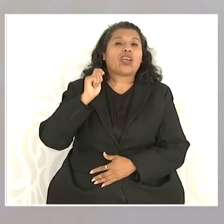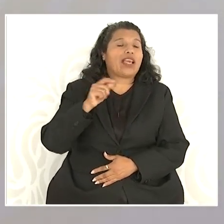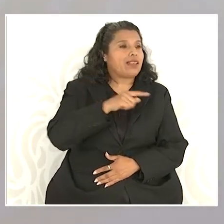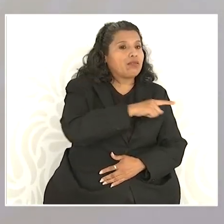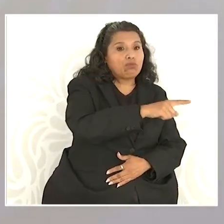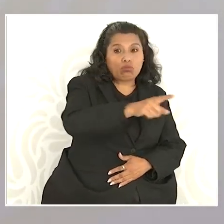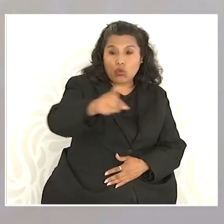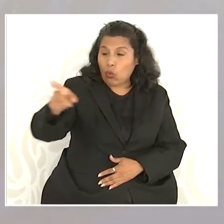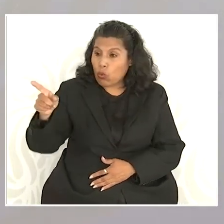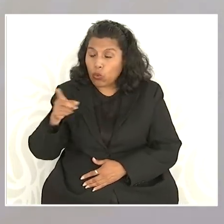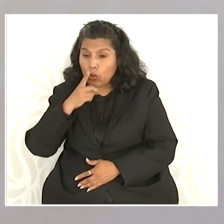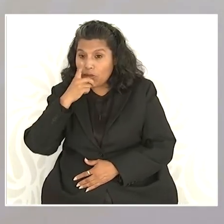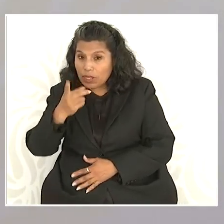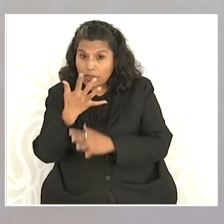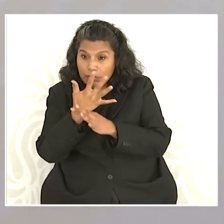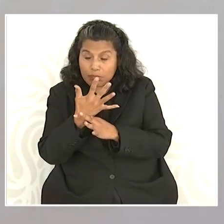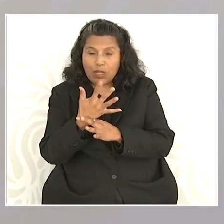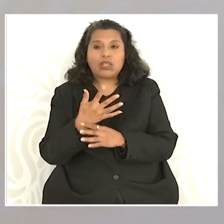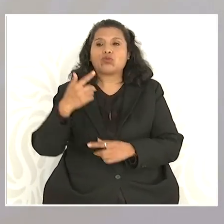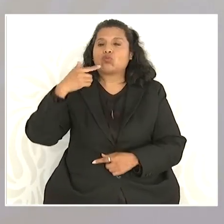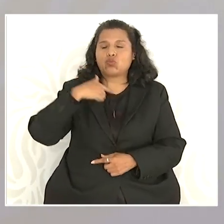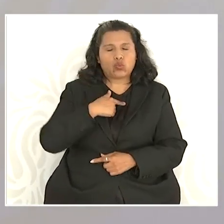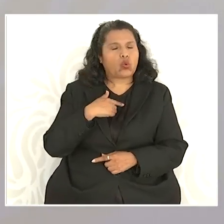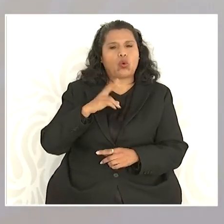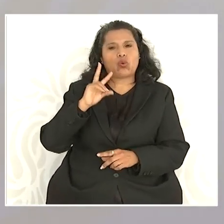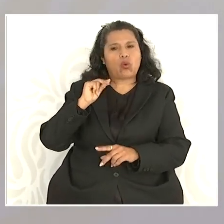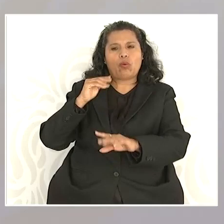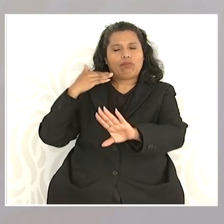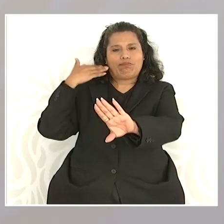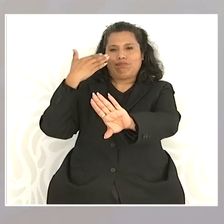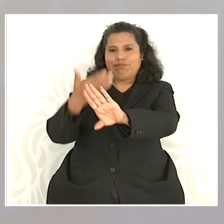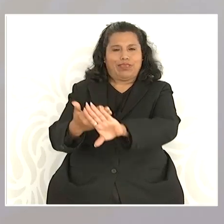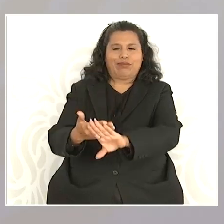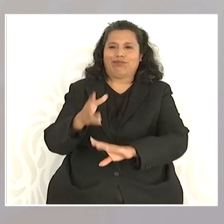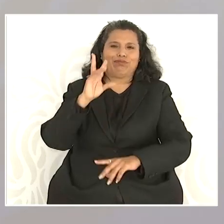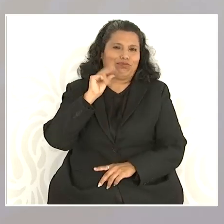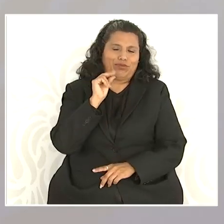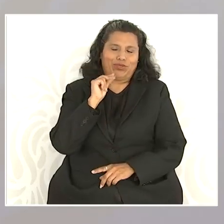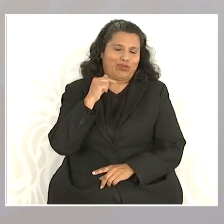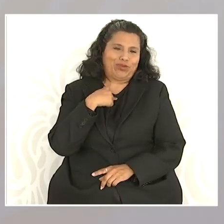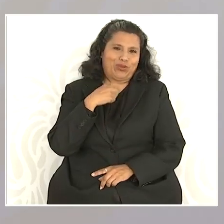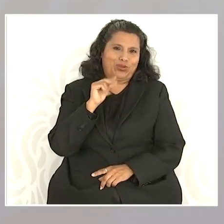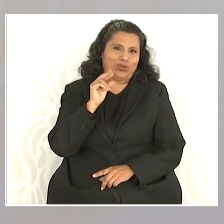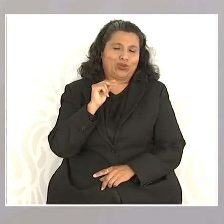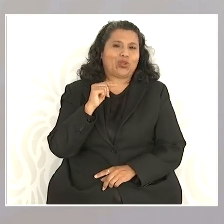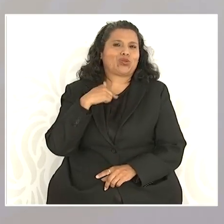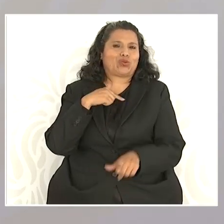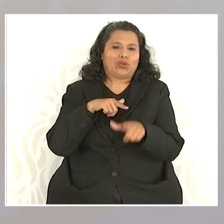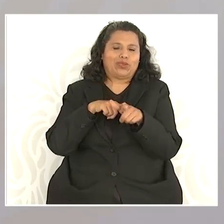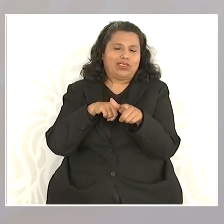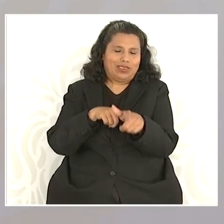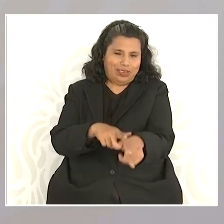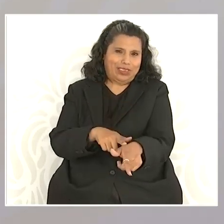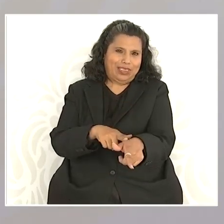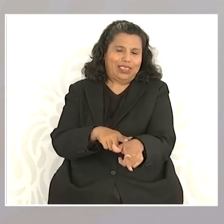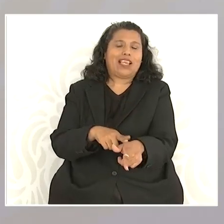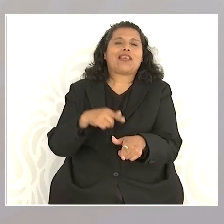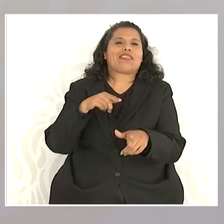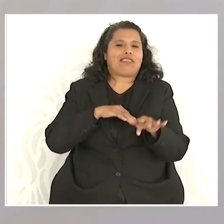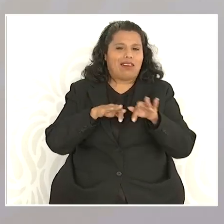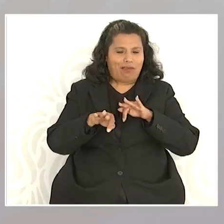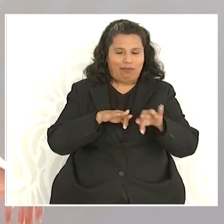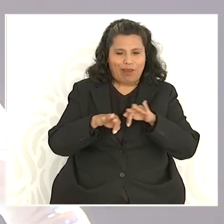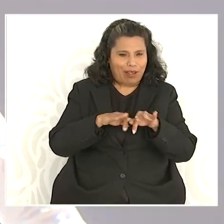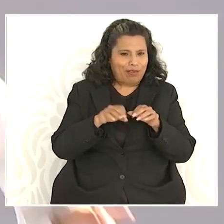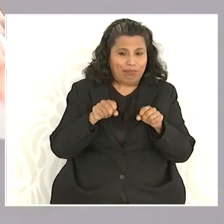del pueblo. Y cuando eso ocurre, sigue la transformación de la vida pública de México, que fue lo